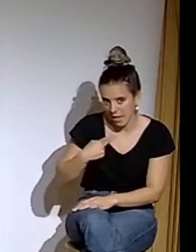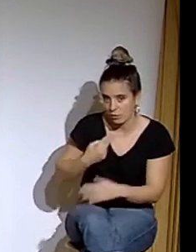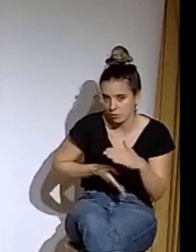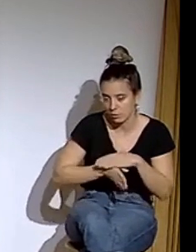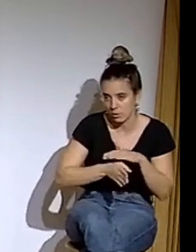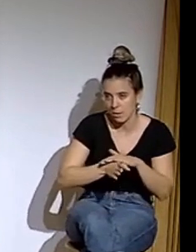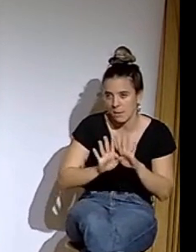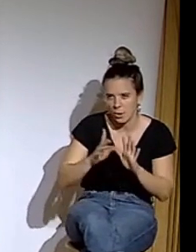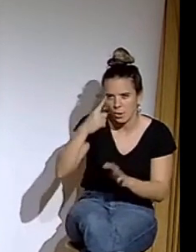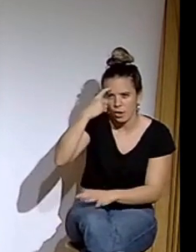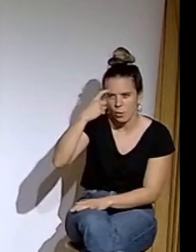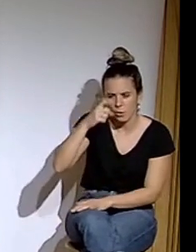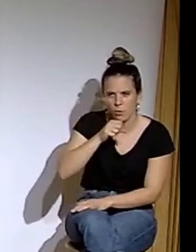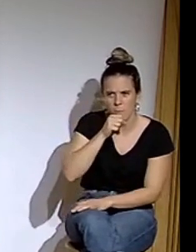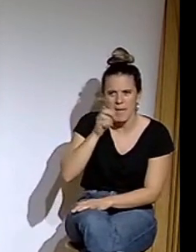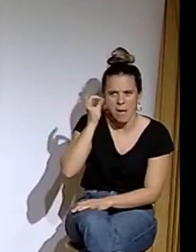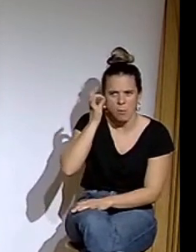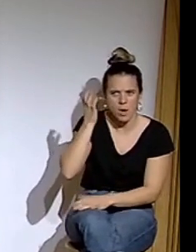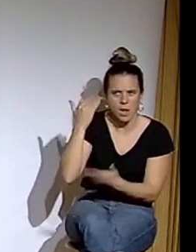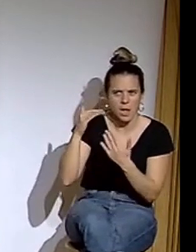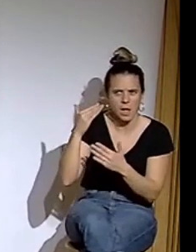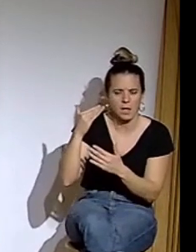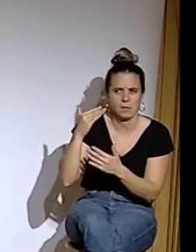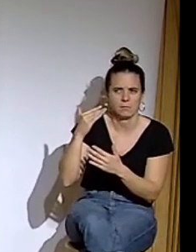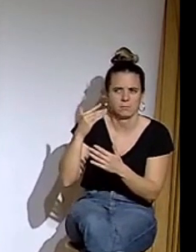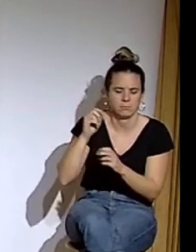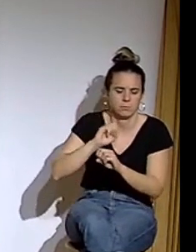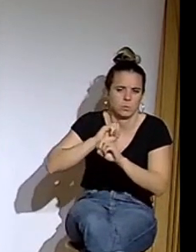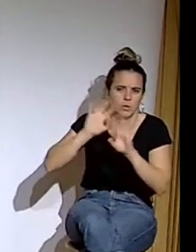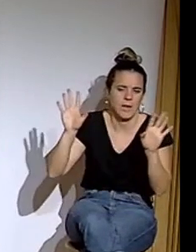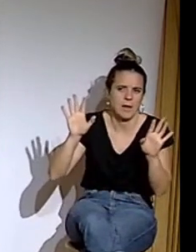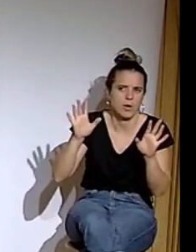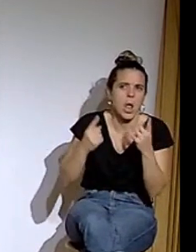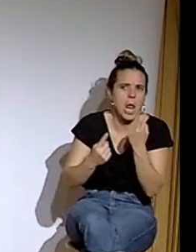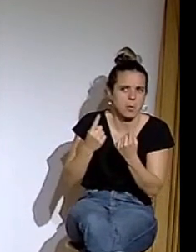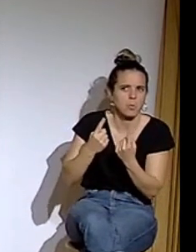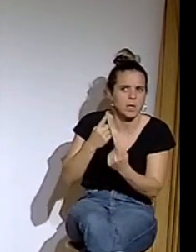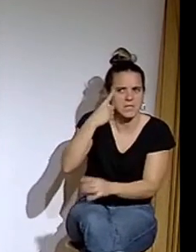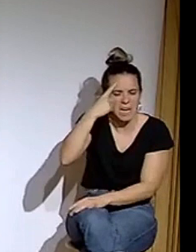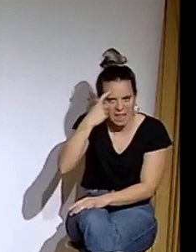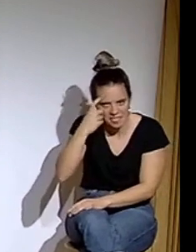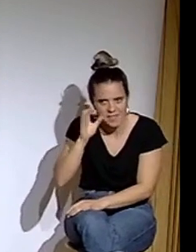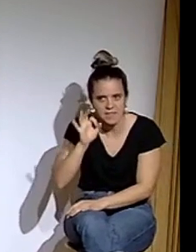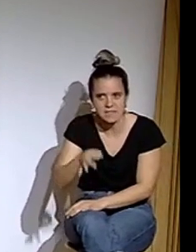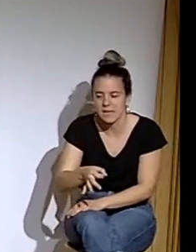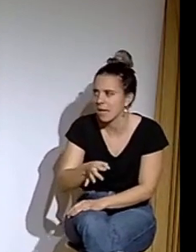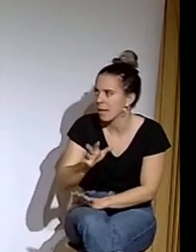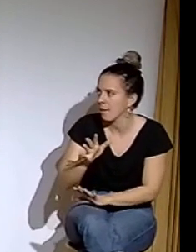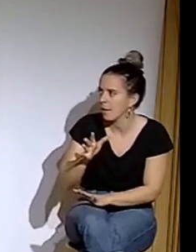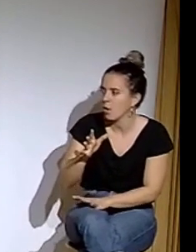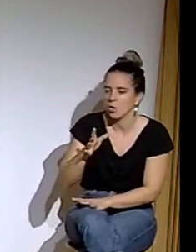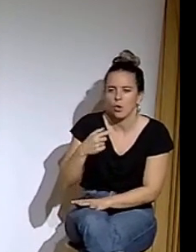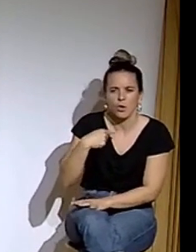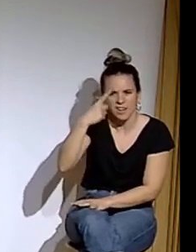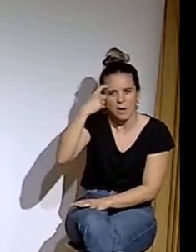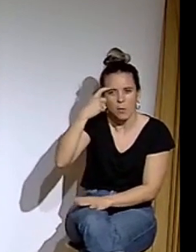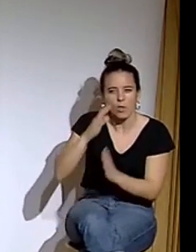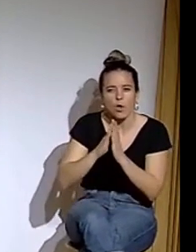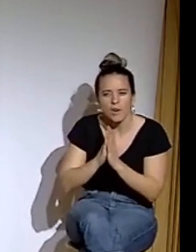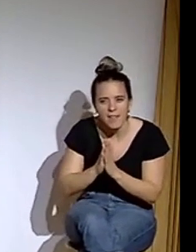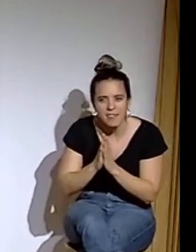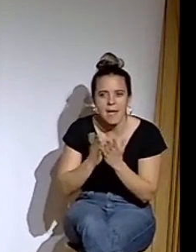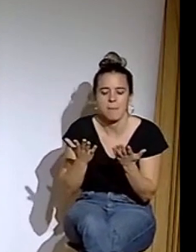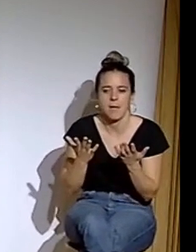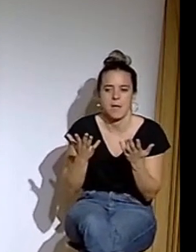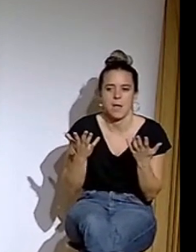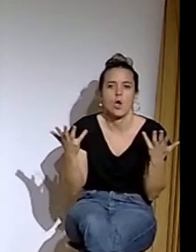abuelas Que obviamente pues alguna creencias tenían pero yo recuerdo como que rezaba a mi abuela no y mi abuela